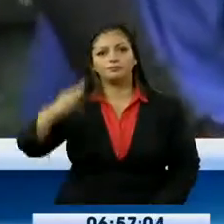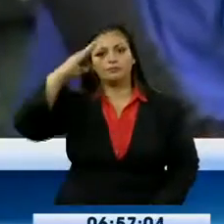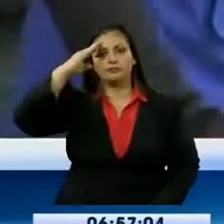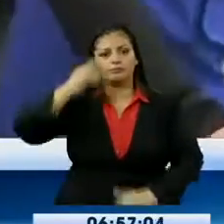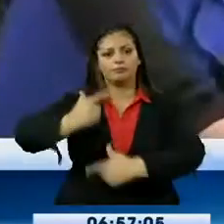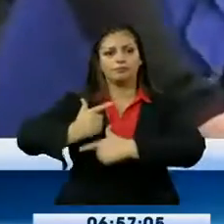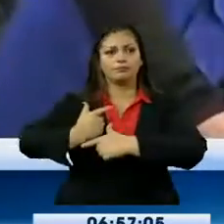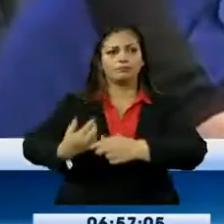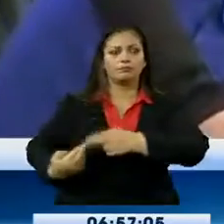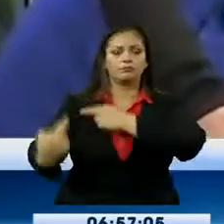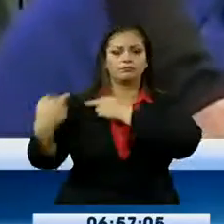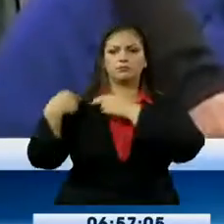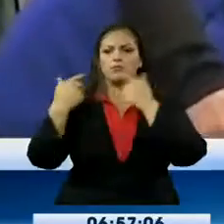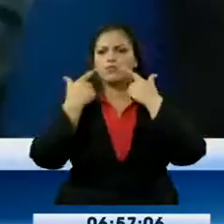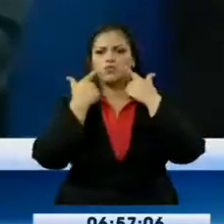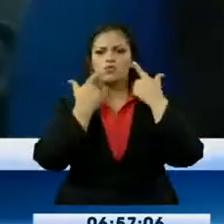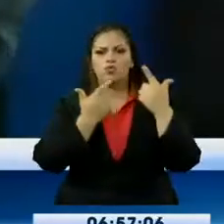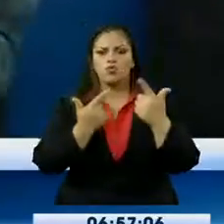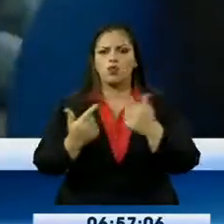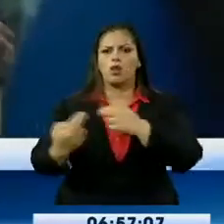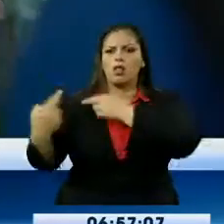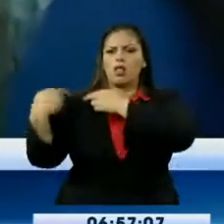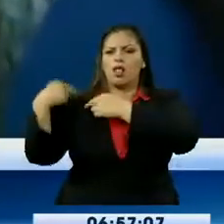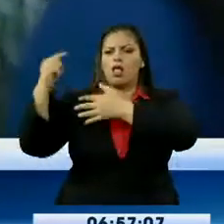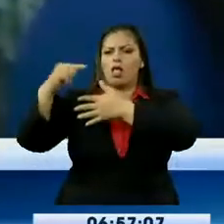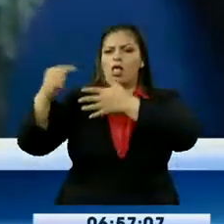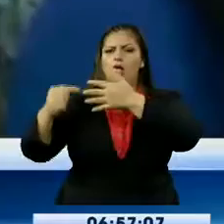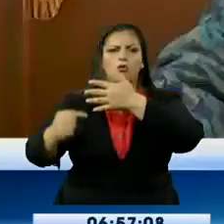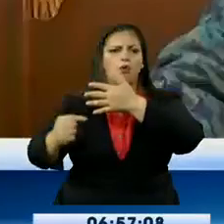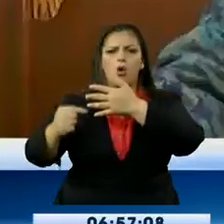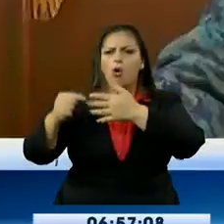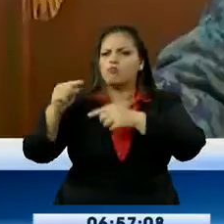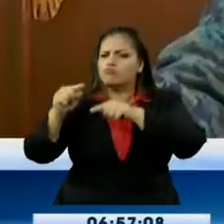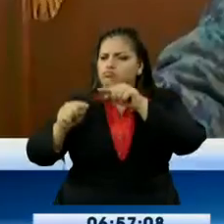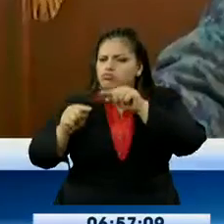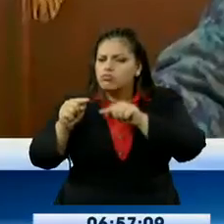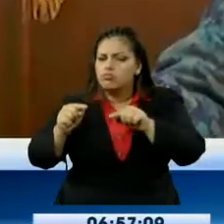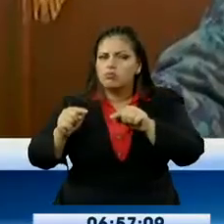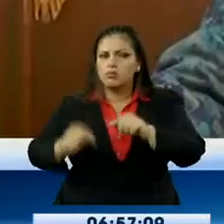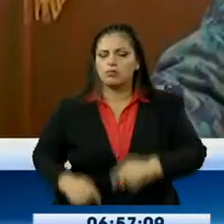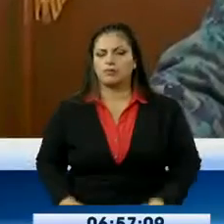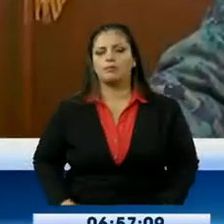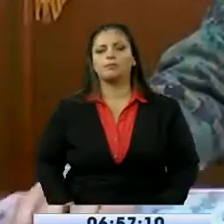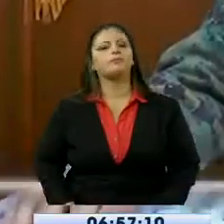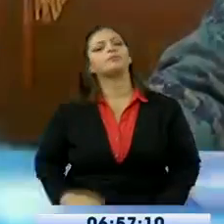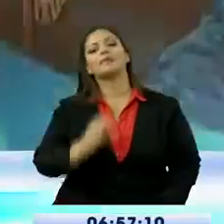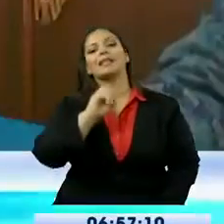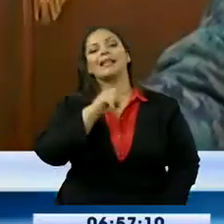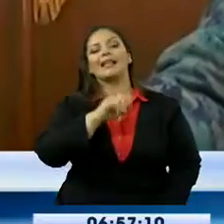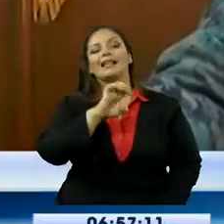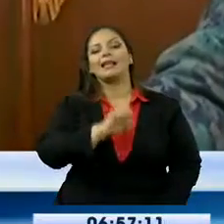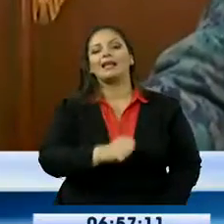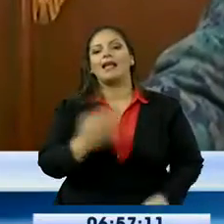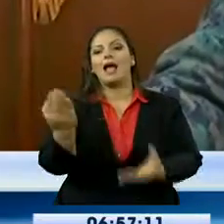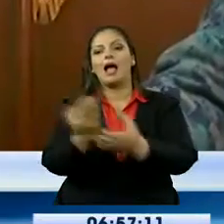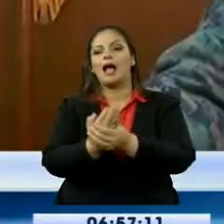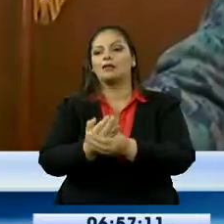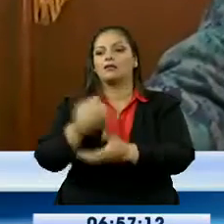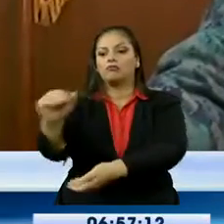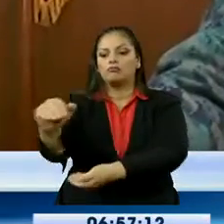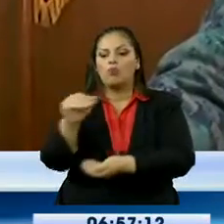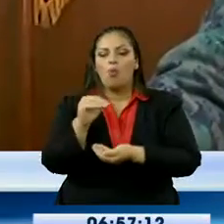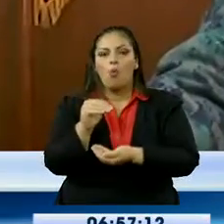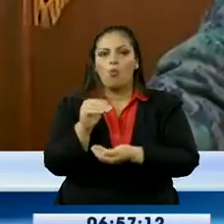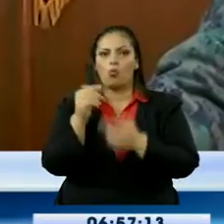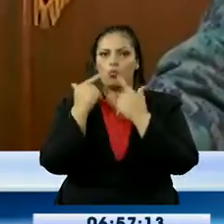puntuales a ellas encomendadas. El procesamiento de las mismas, la difusión de los resultados, corresponde al Consejo Nacional Electoral. No es una responsabilidad que tiene